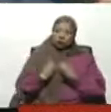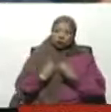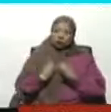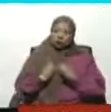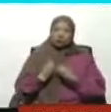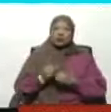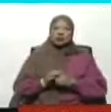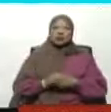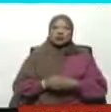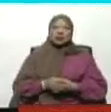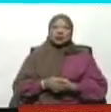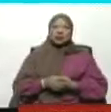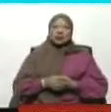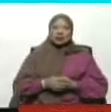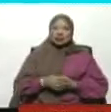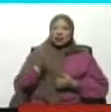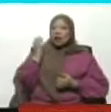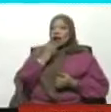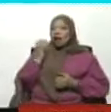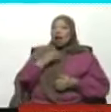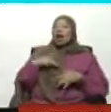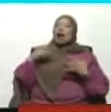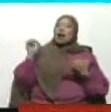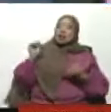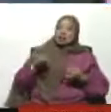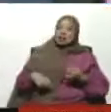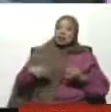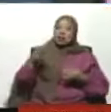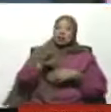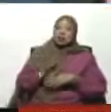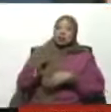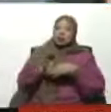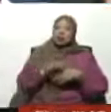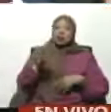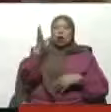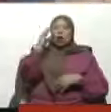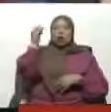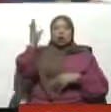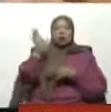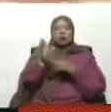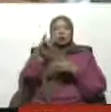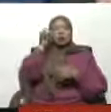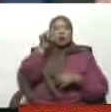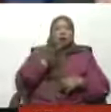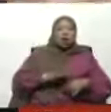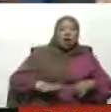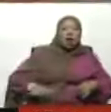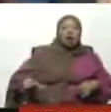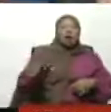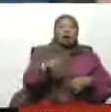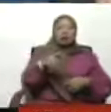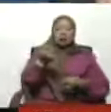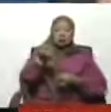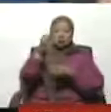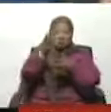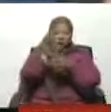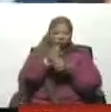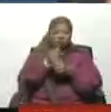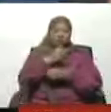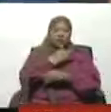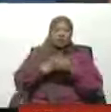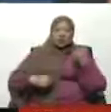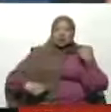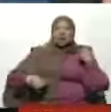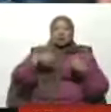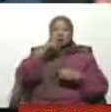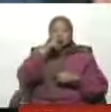Para eso solo juramento, ¿verdad? Bueno, que me proteja Dios, los espíritus de la sabana y usted, presidente, porque en usted confiamos, oye, en